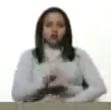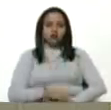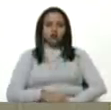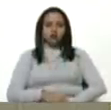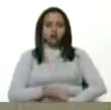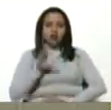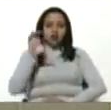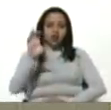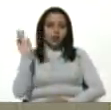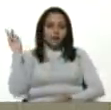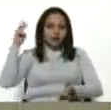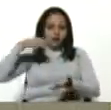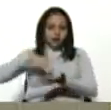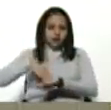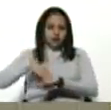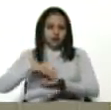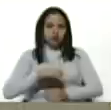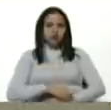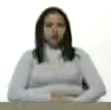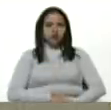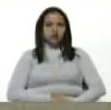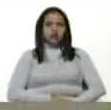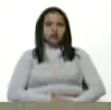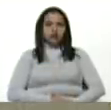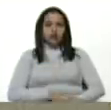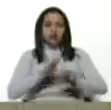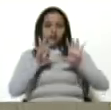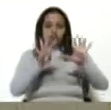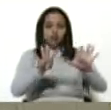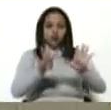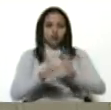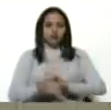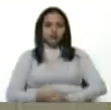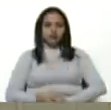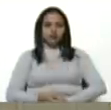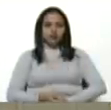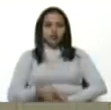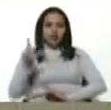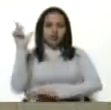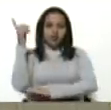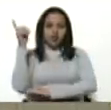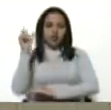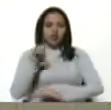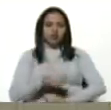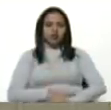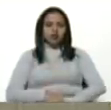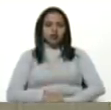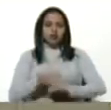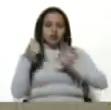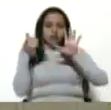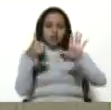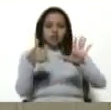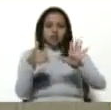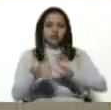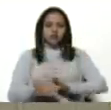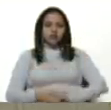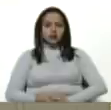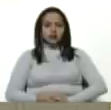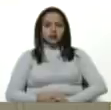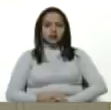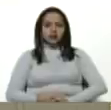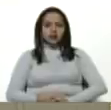estado Miranda, 9 casos en el estado Lara, 6 casos en el